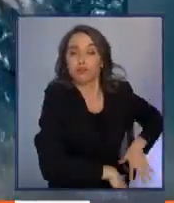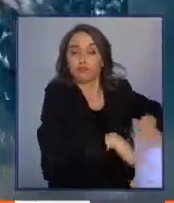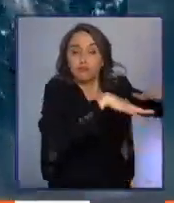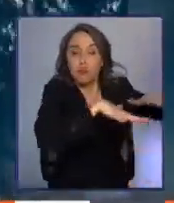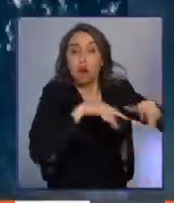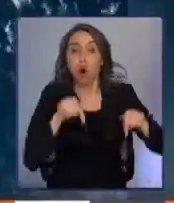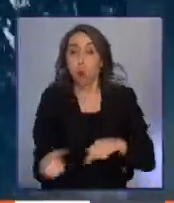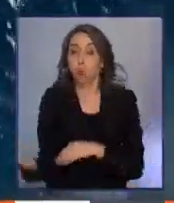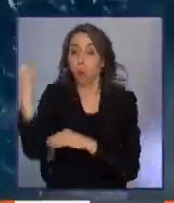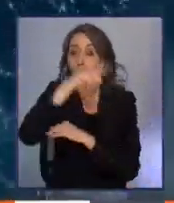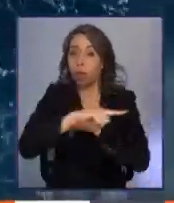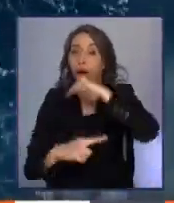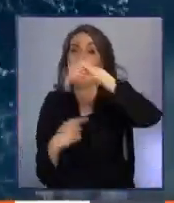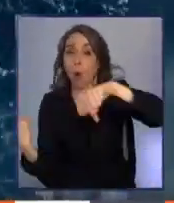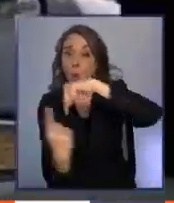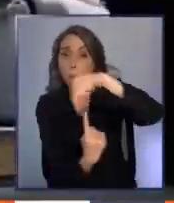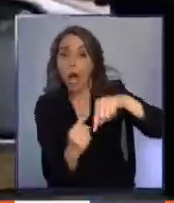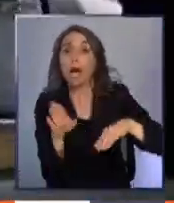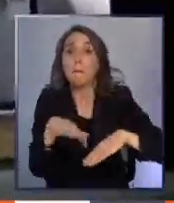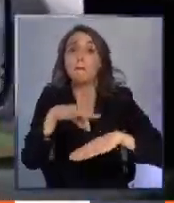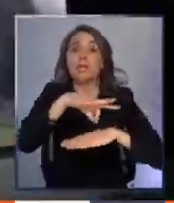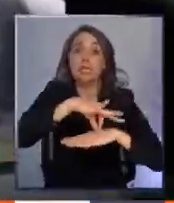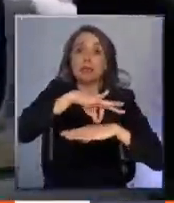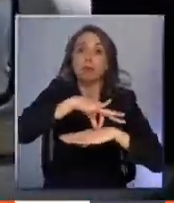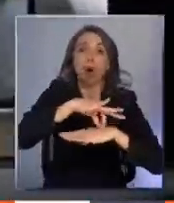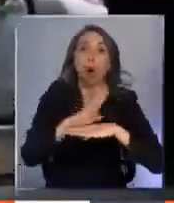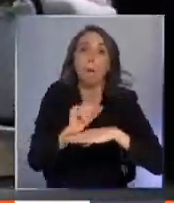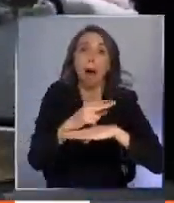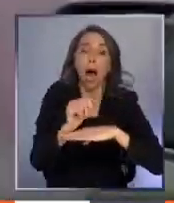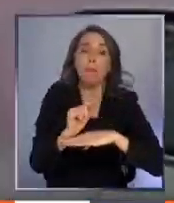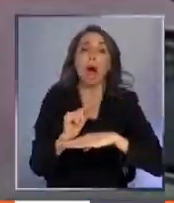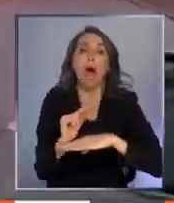huracán se mantuvo también en Bahamas. Allí su lento